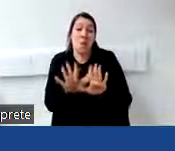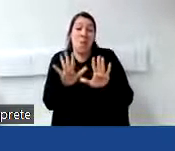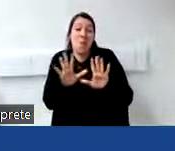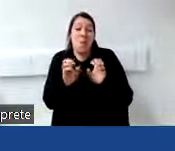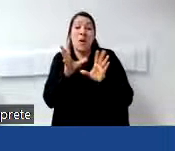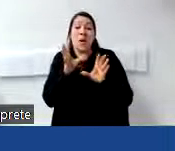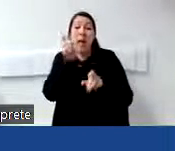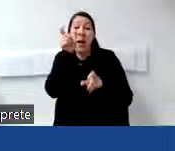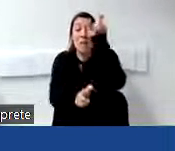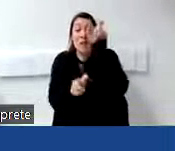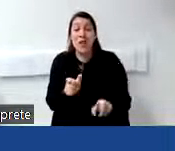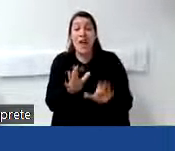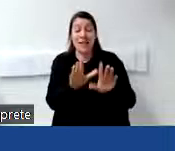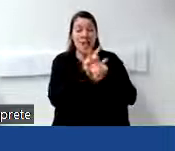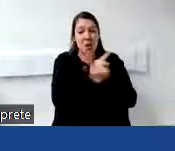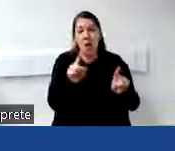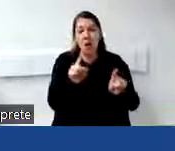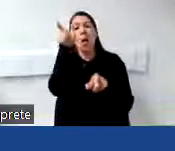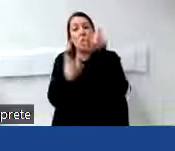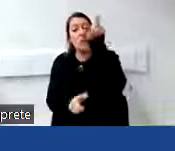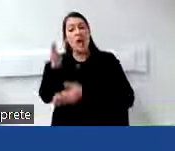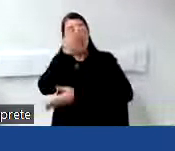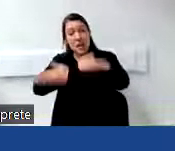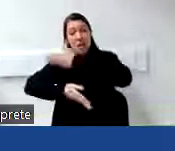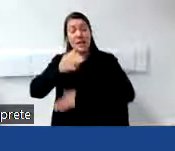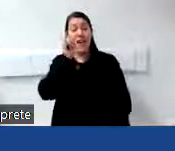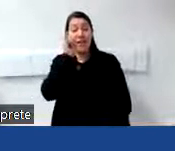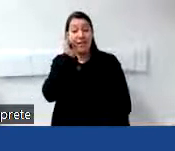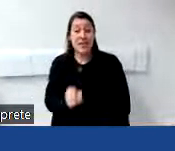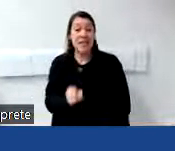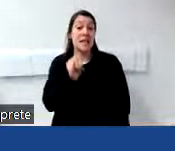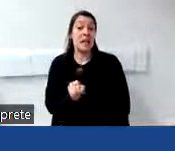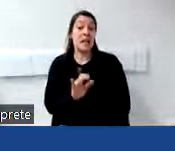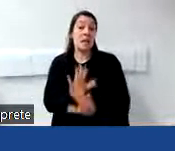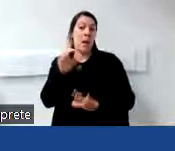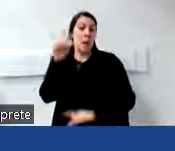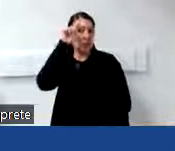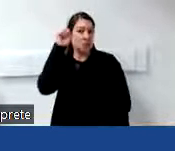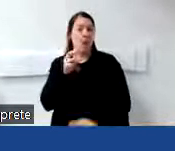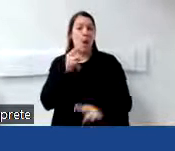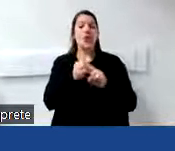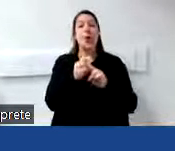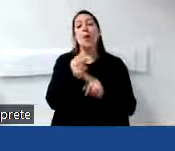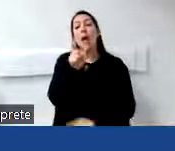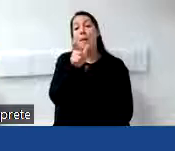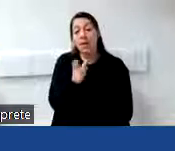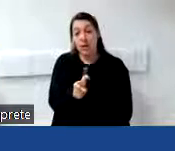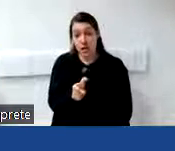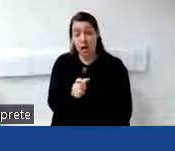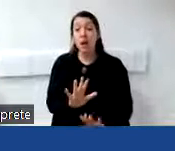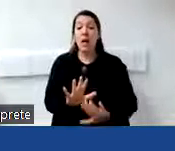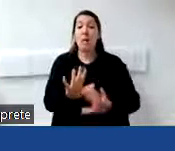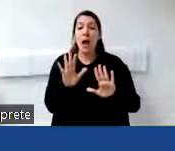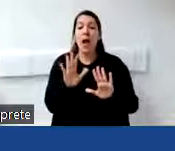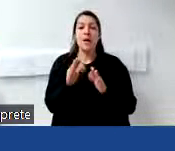persona con una deficiencia y por ende siempre, si no sabemos su nombre o su apellido, comenzar con el